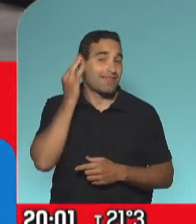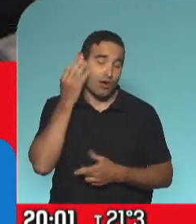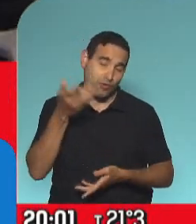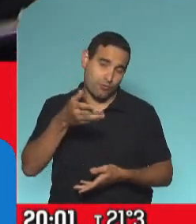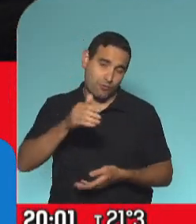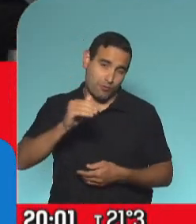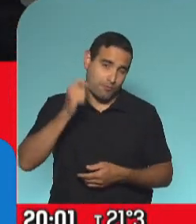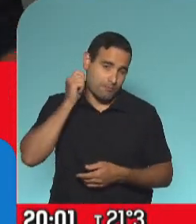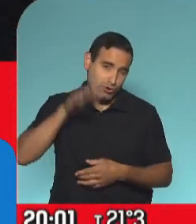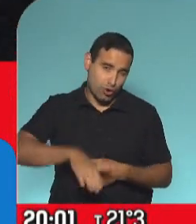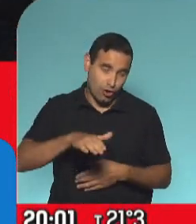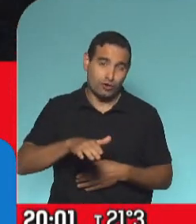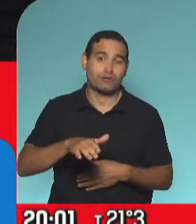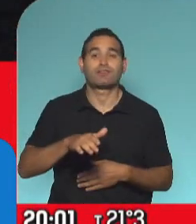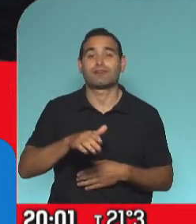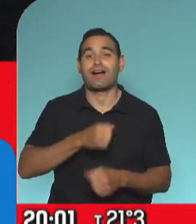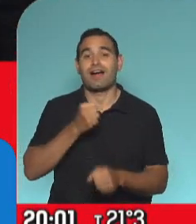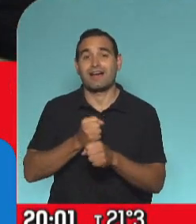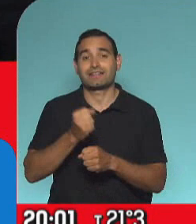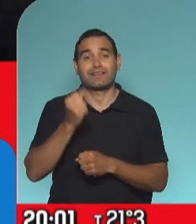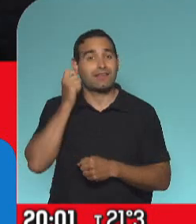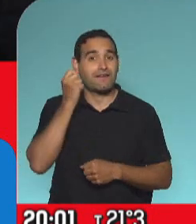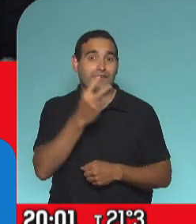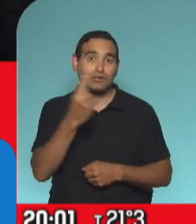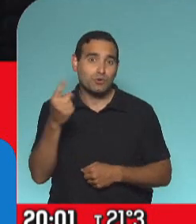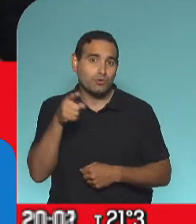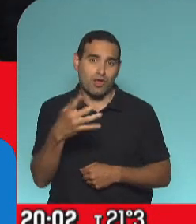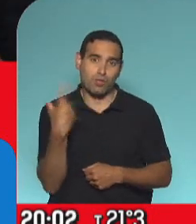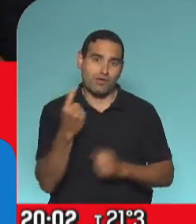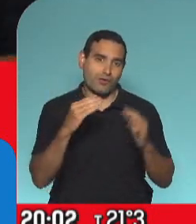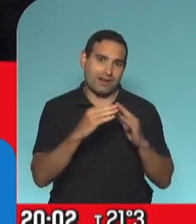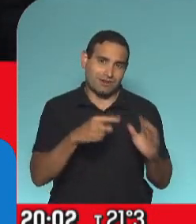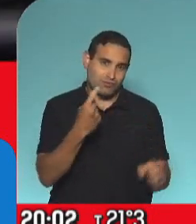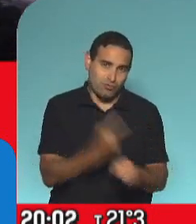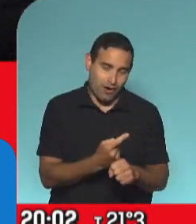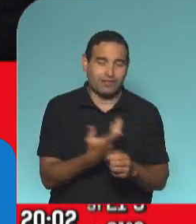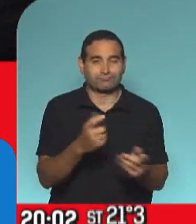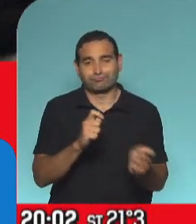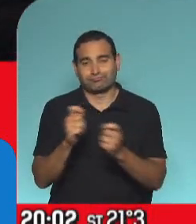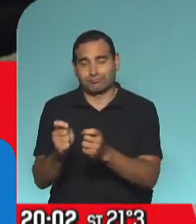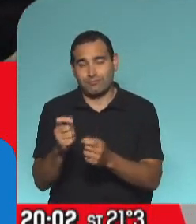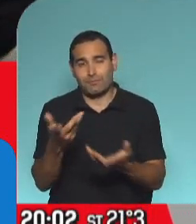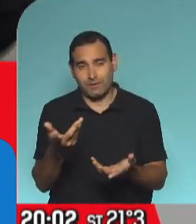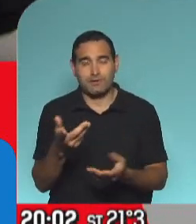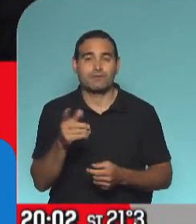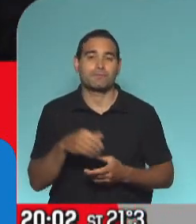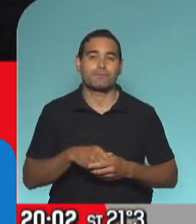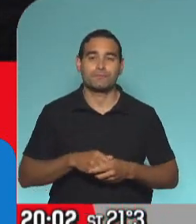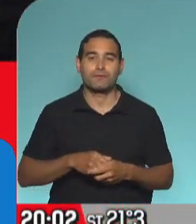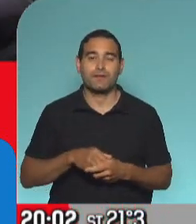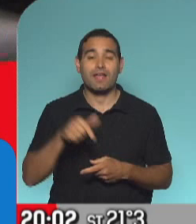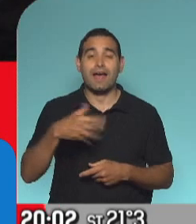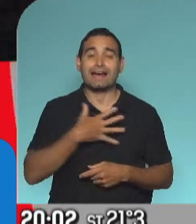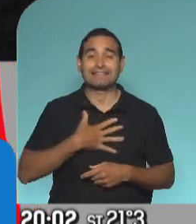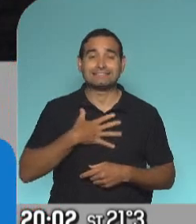aquel entonces, hasta los 21 años, no podía ser propietario de un inmueble, así que Argentinos Juniors, en oportunidad